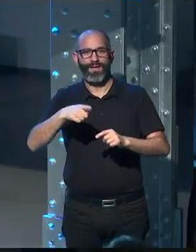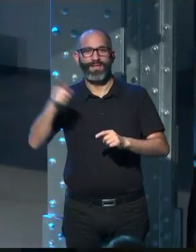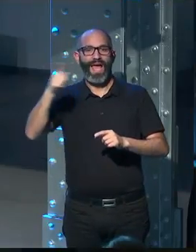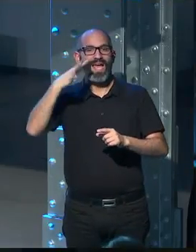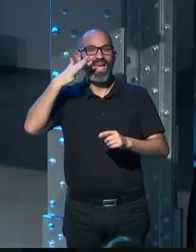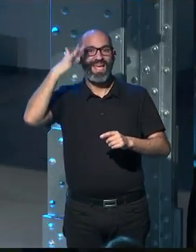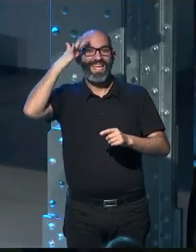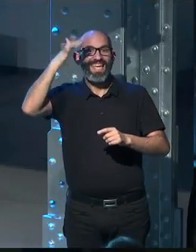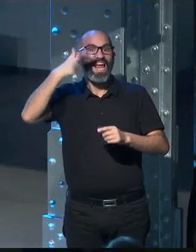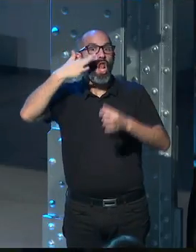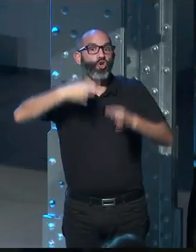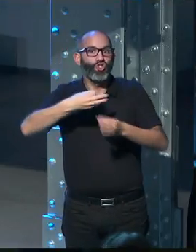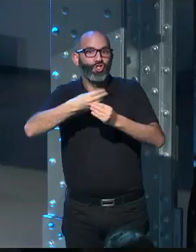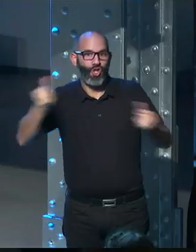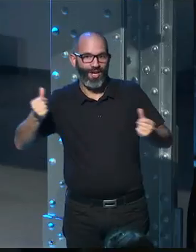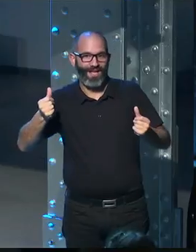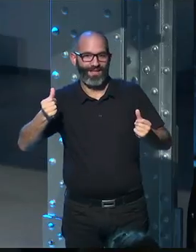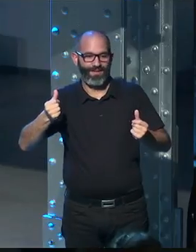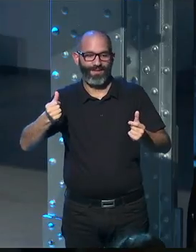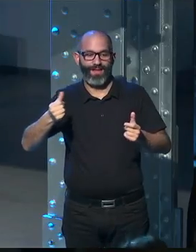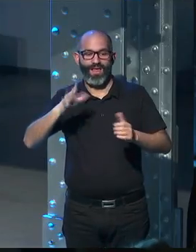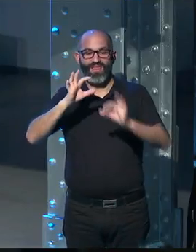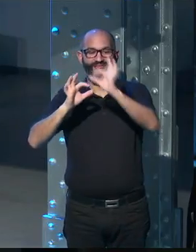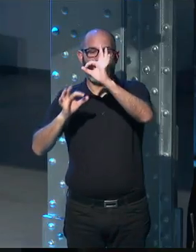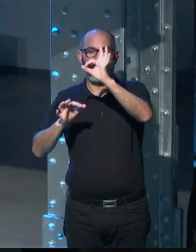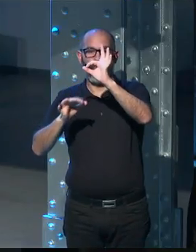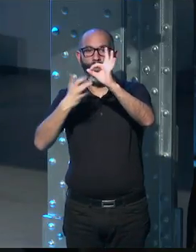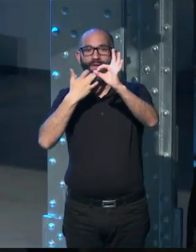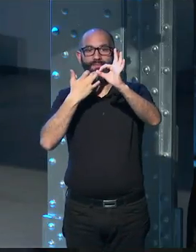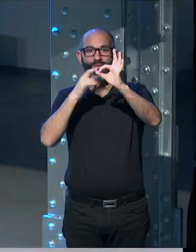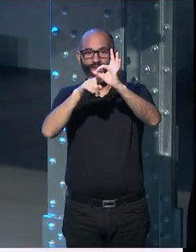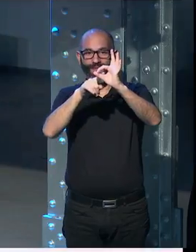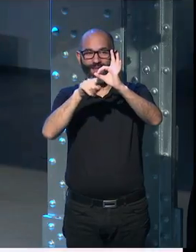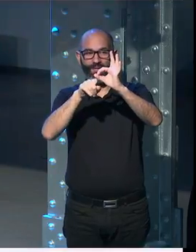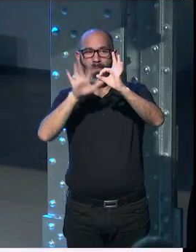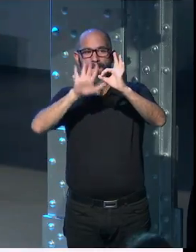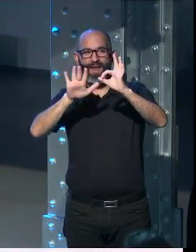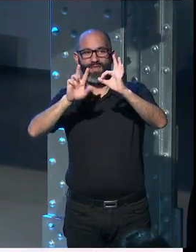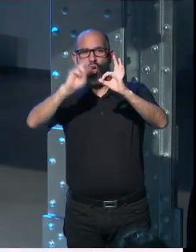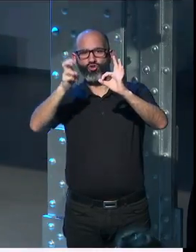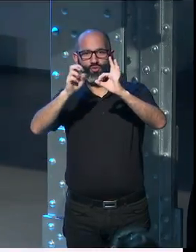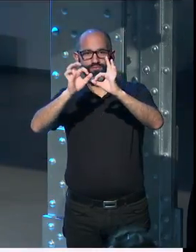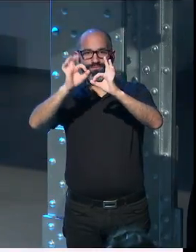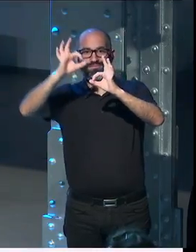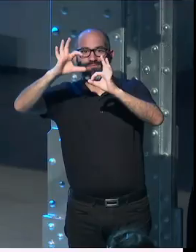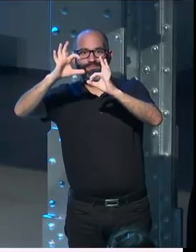pero este círculo os parece un poquitín más grande que este otro